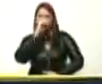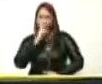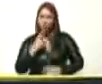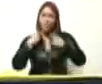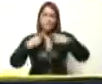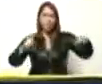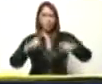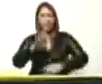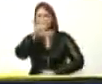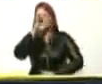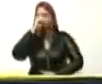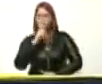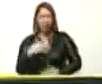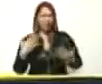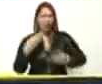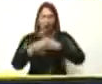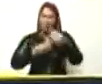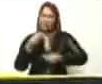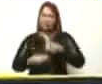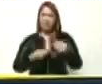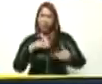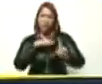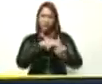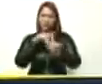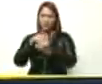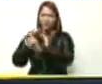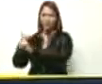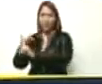perdidos, 5 años, haciéndole daño, al país,